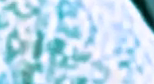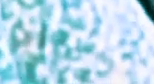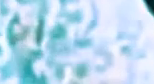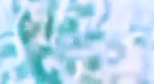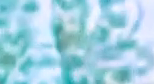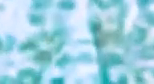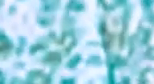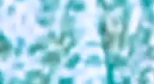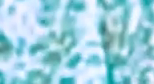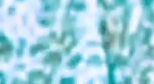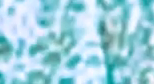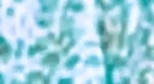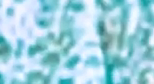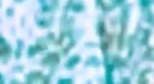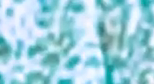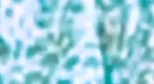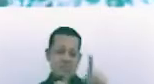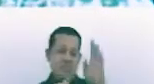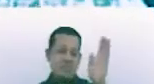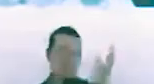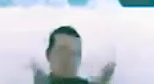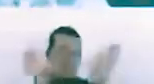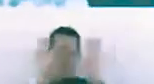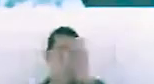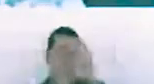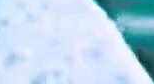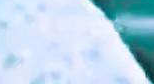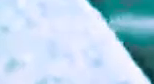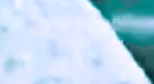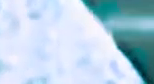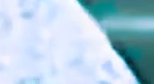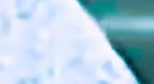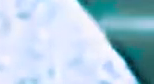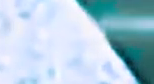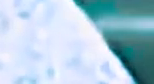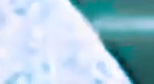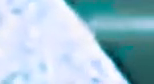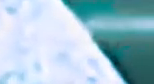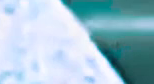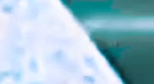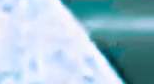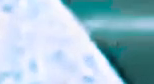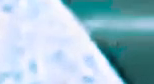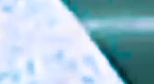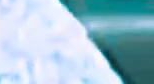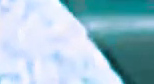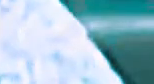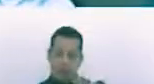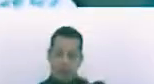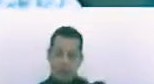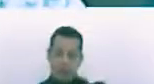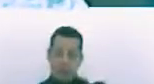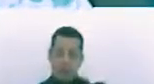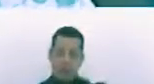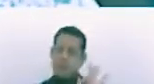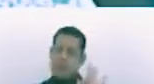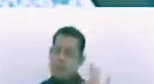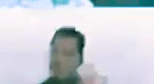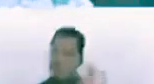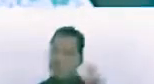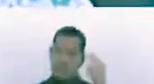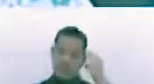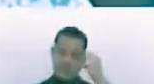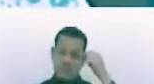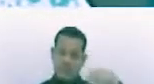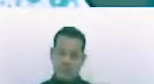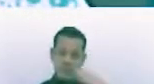cambió, pero a ustedes no les ha quedado claro. En cambio, ellos preferirían que los salvadoreños no asistieran a votar. Preferirían que en